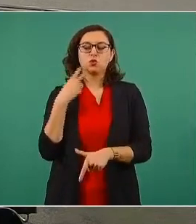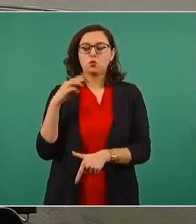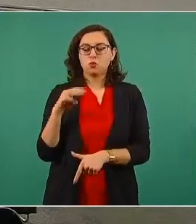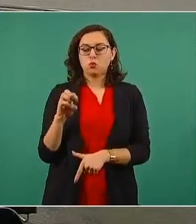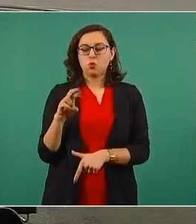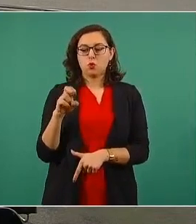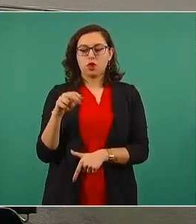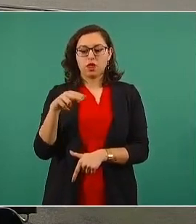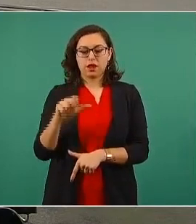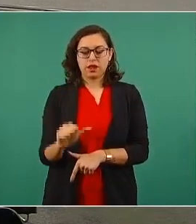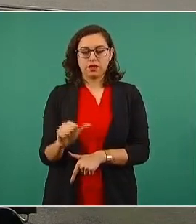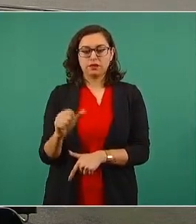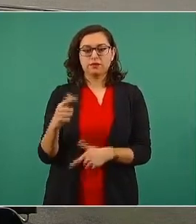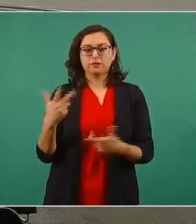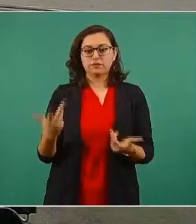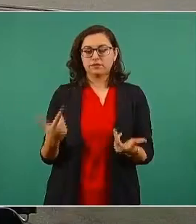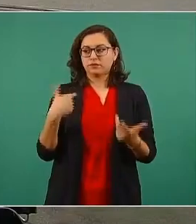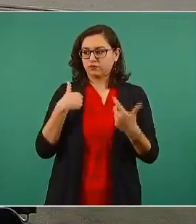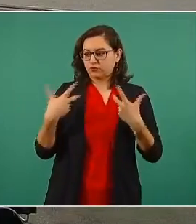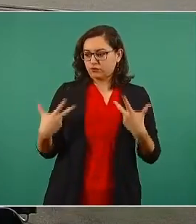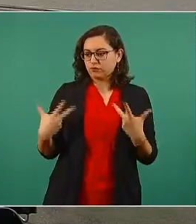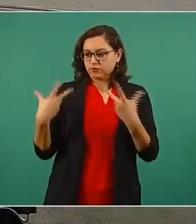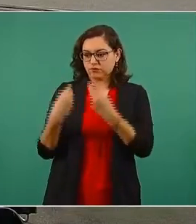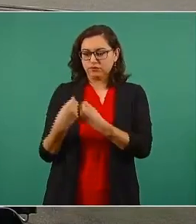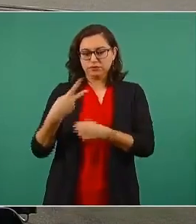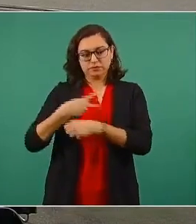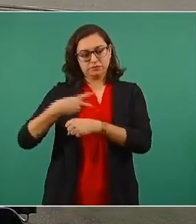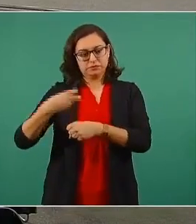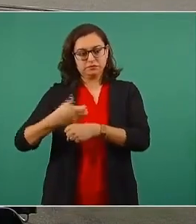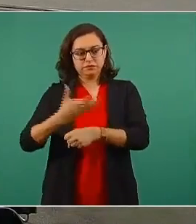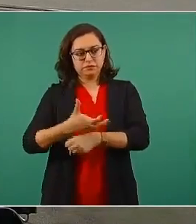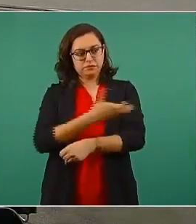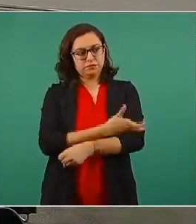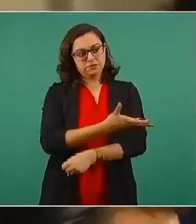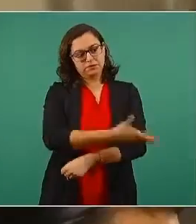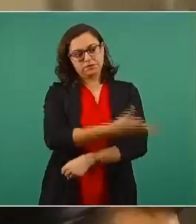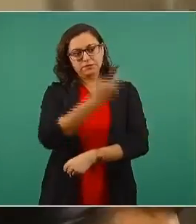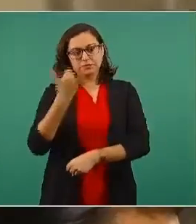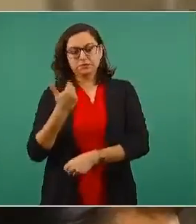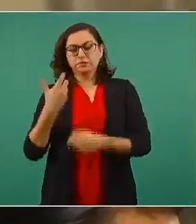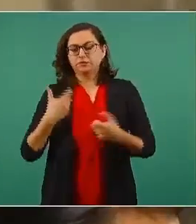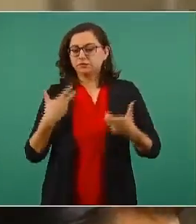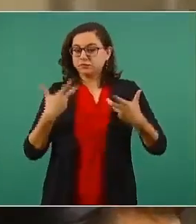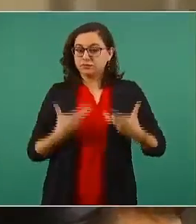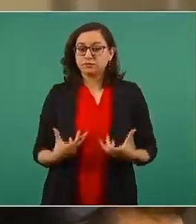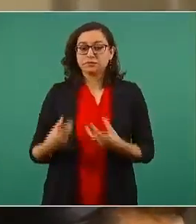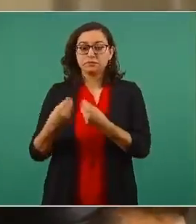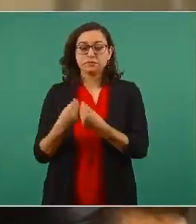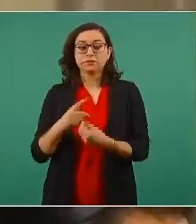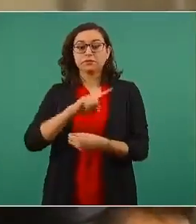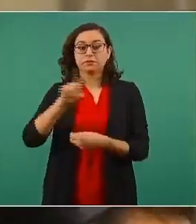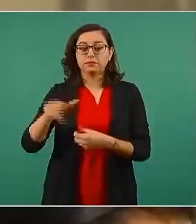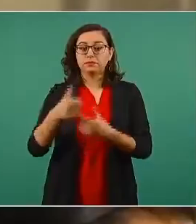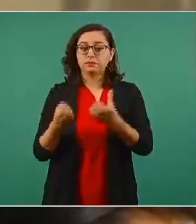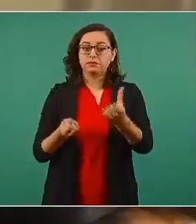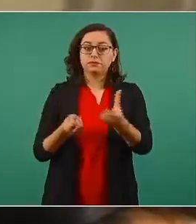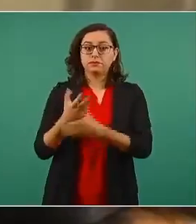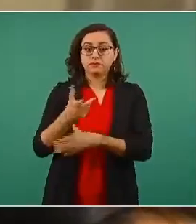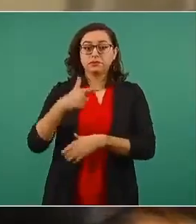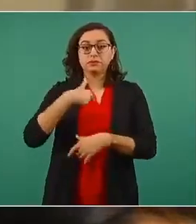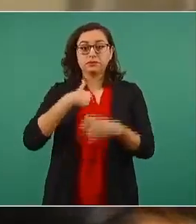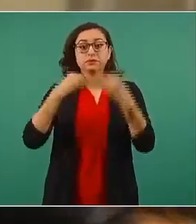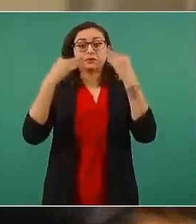Reynosa, Tamaulipas. Tuve el gusto de acompañarlo, igual que mi compañero Hans Salazar, que viene seguido aquí. Saliendo de Matamoros, camino a Reynosa, fui